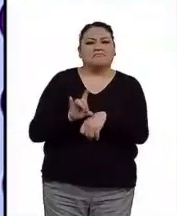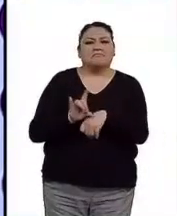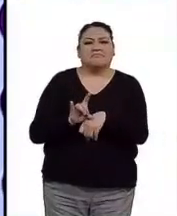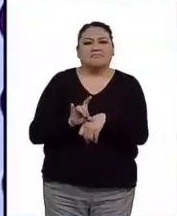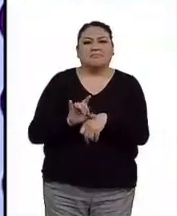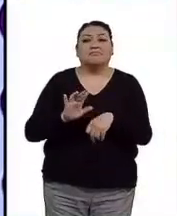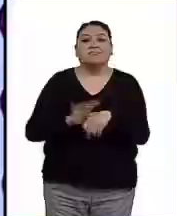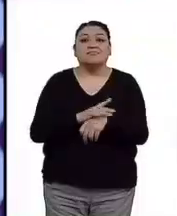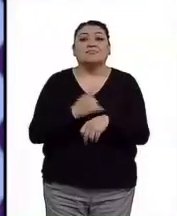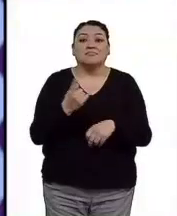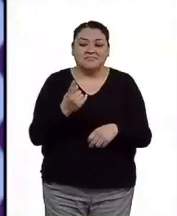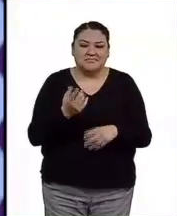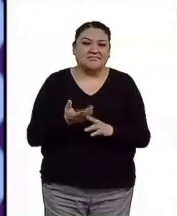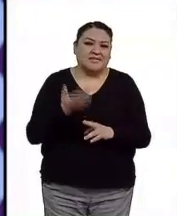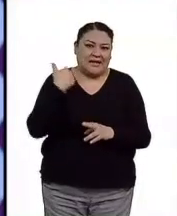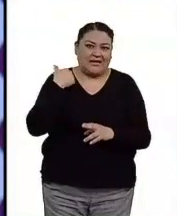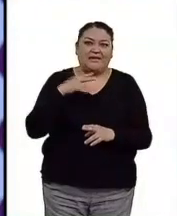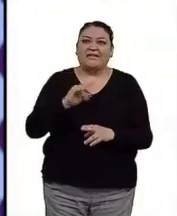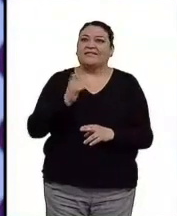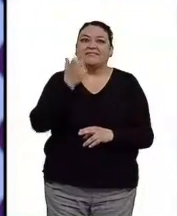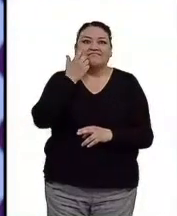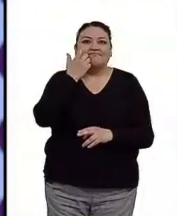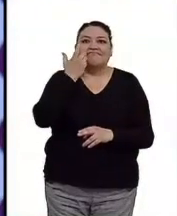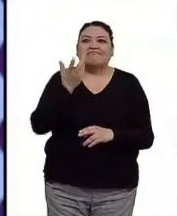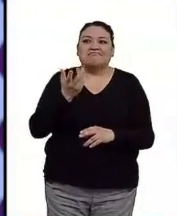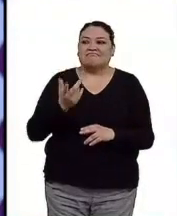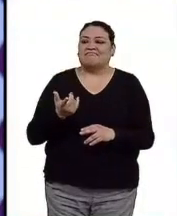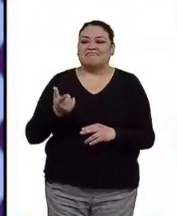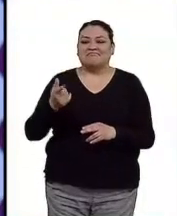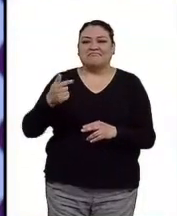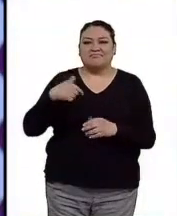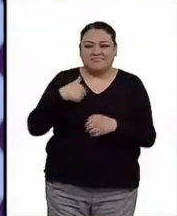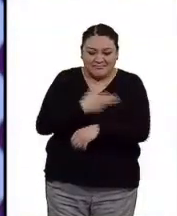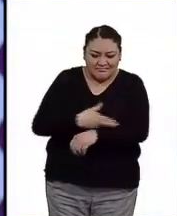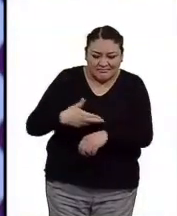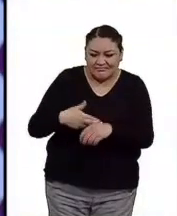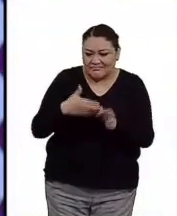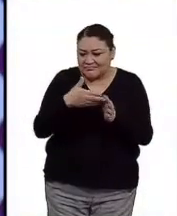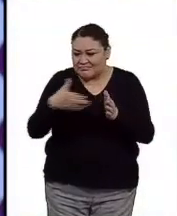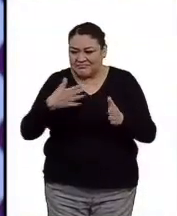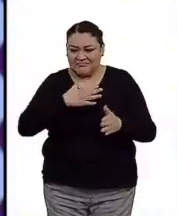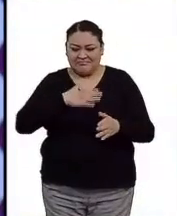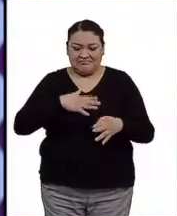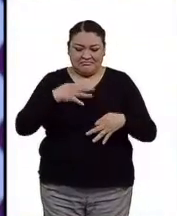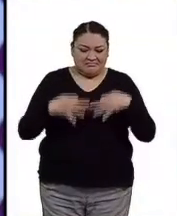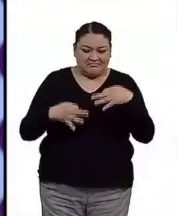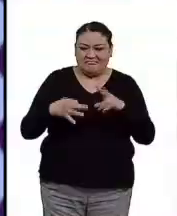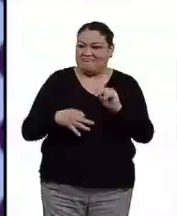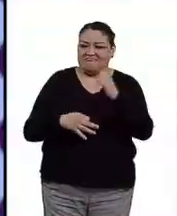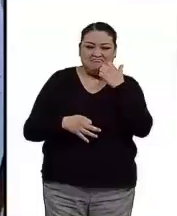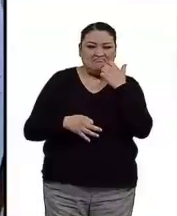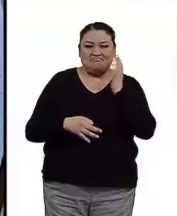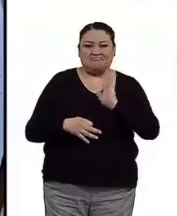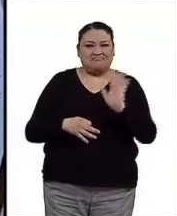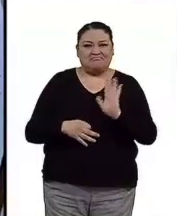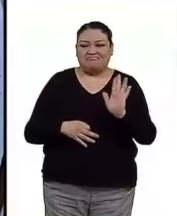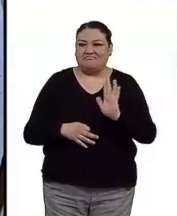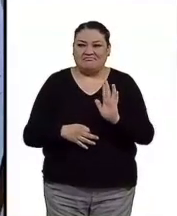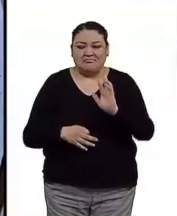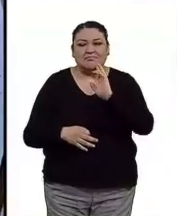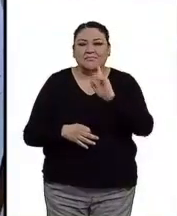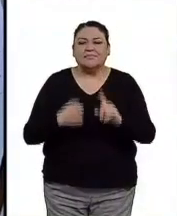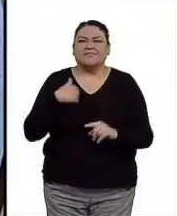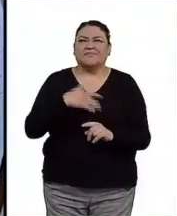creía, o bueno, no se quería más bien generar procesos de acceso a la justicia en donde se garantizara